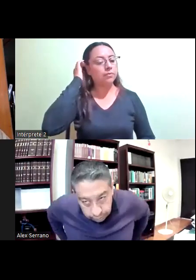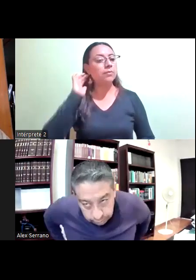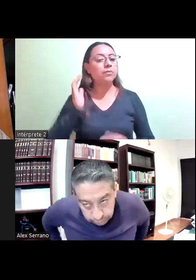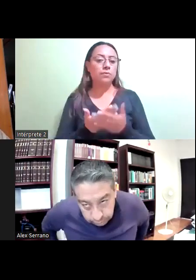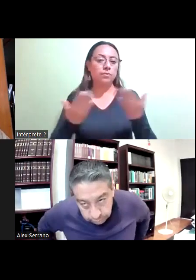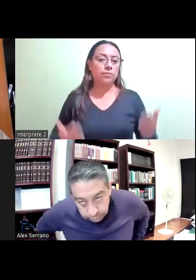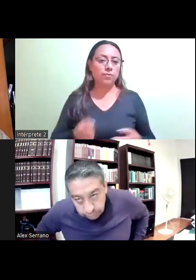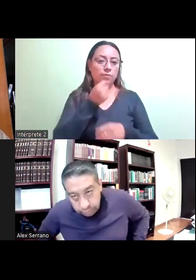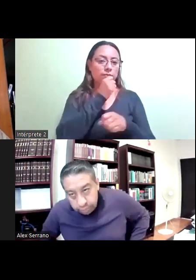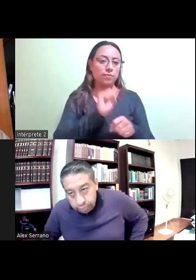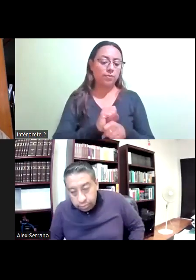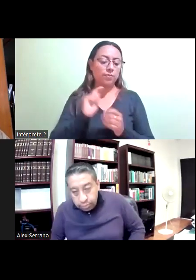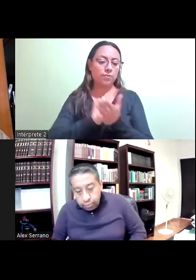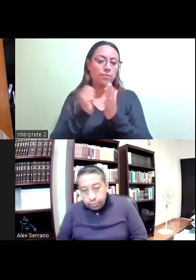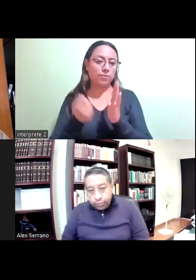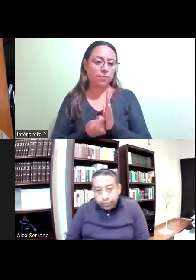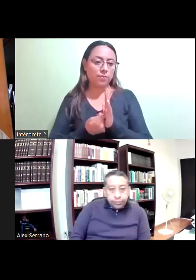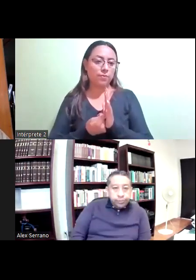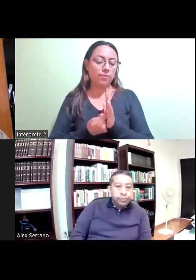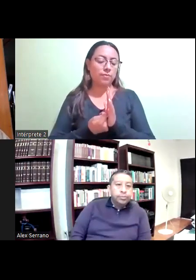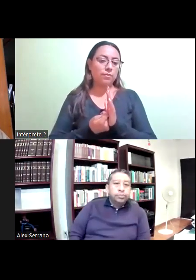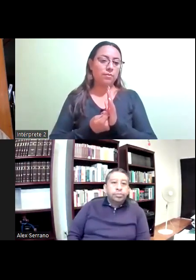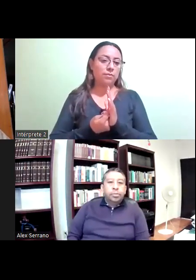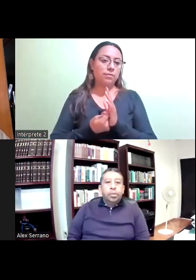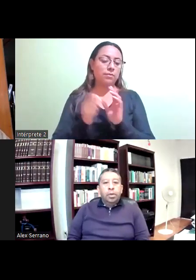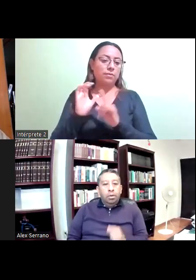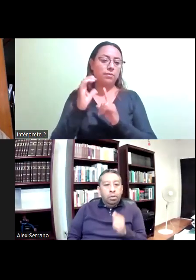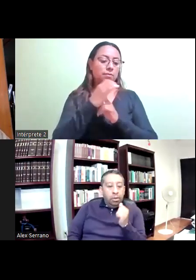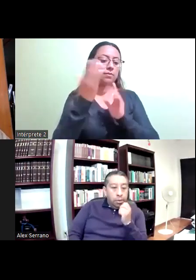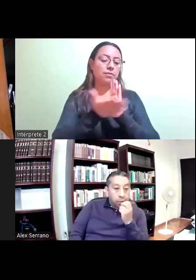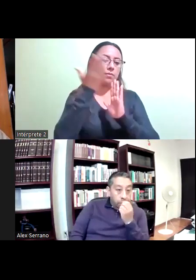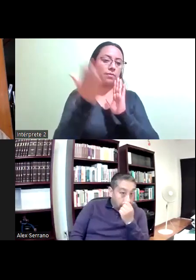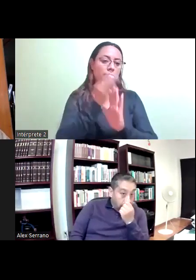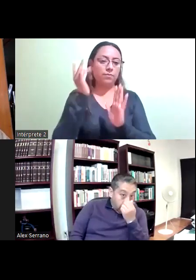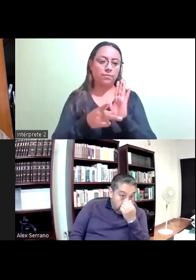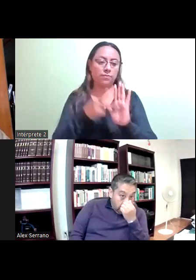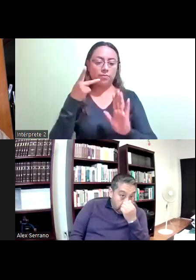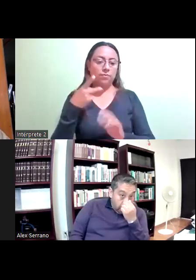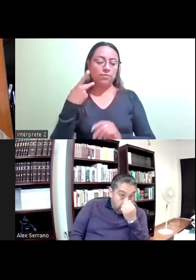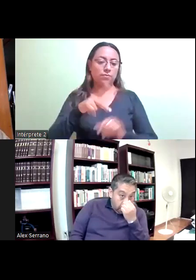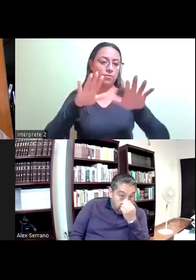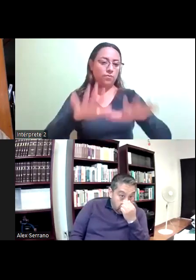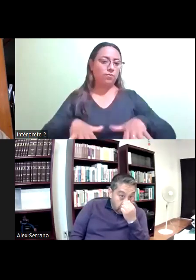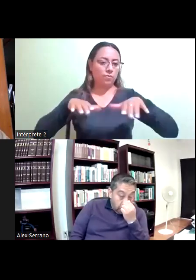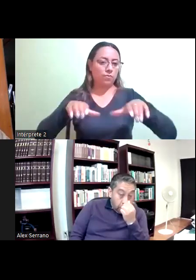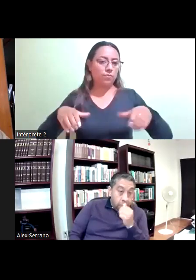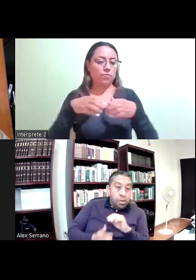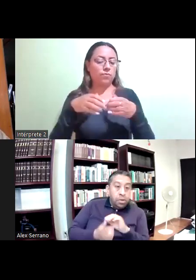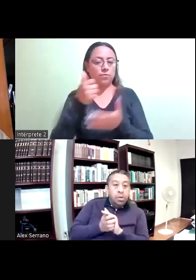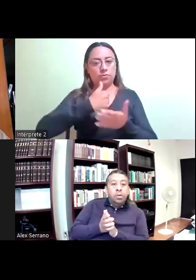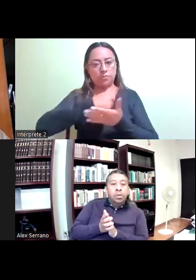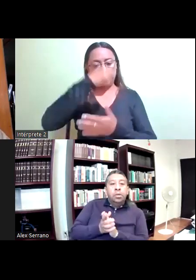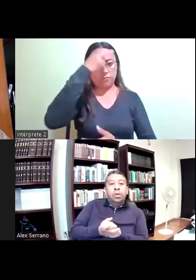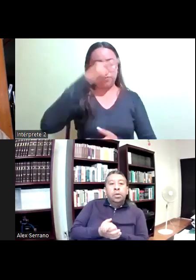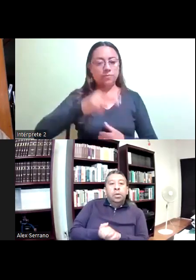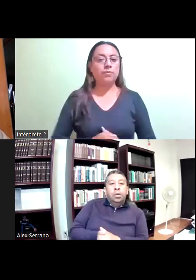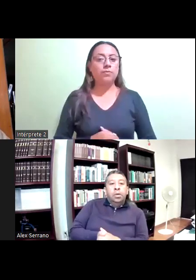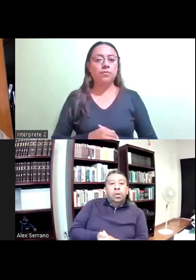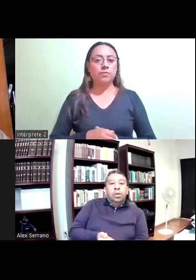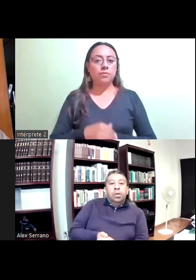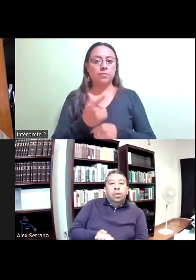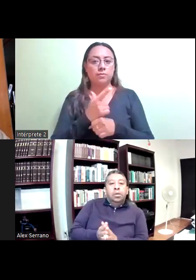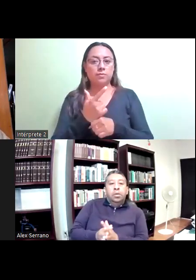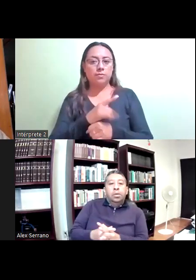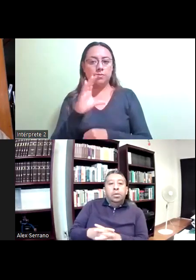de la Comisión de Reconstrucción del Congreso de la Ciudad de México. ¿Se encuentra el licenciado Cabañas?